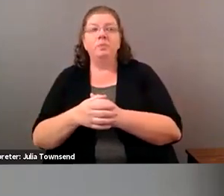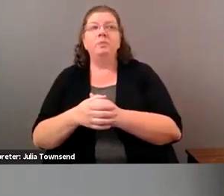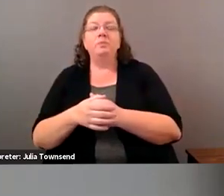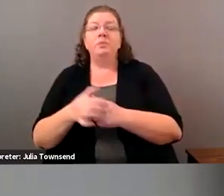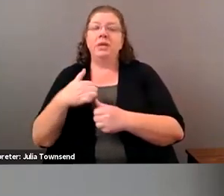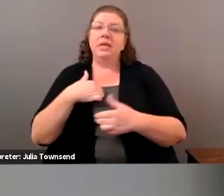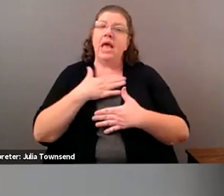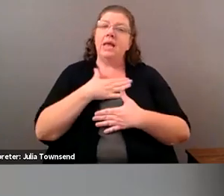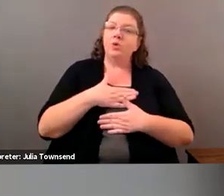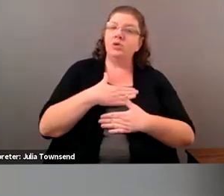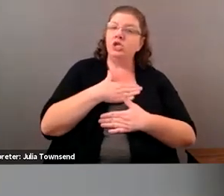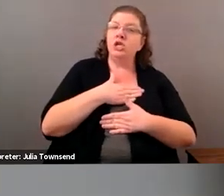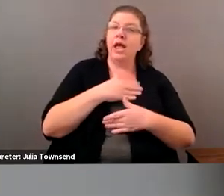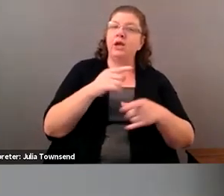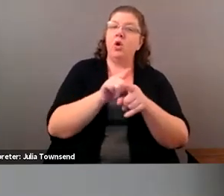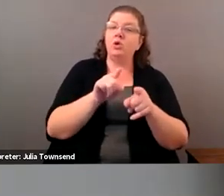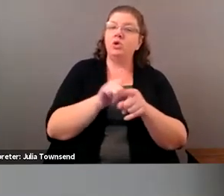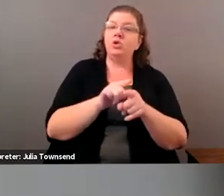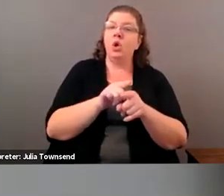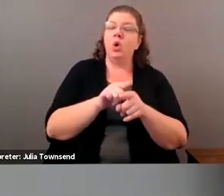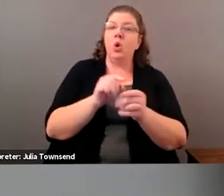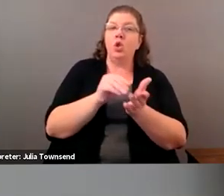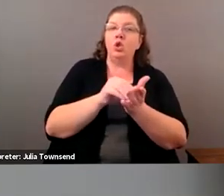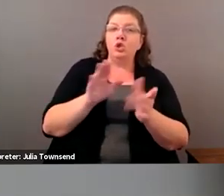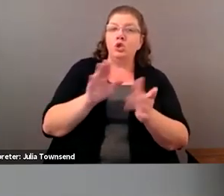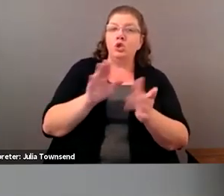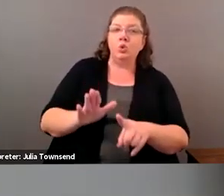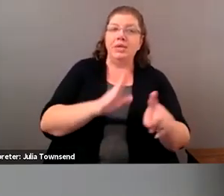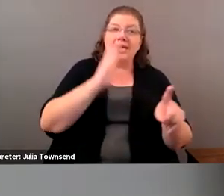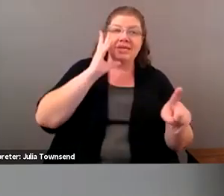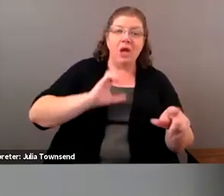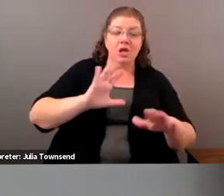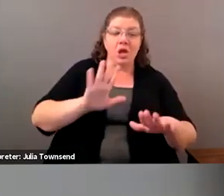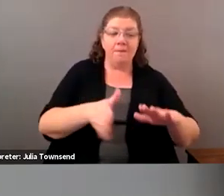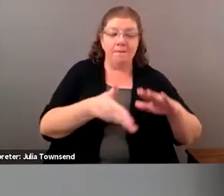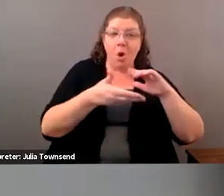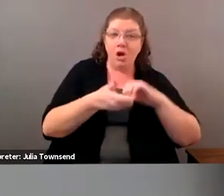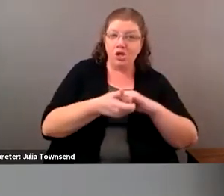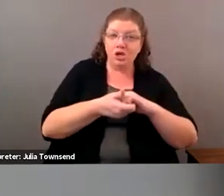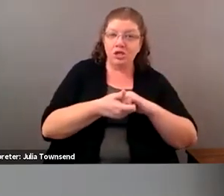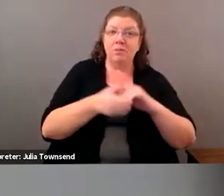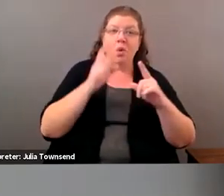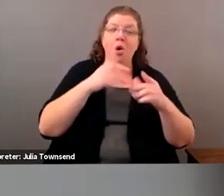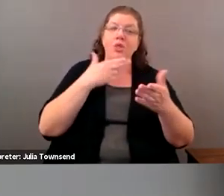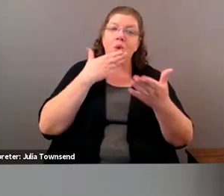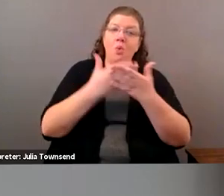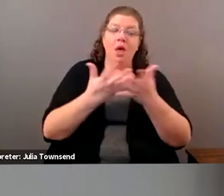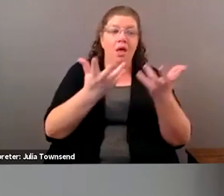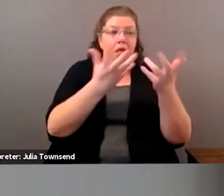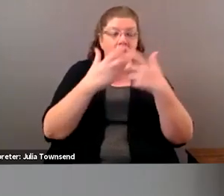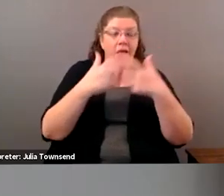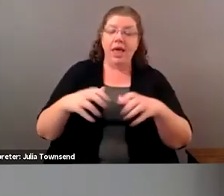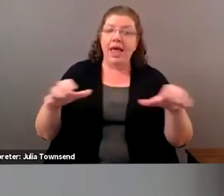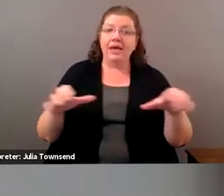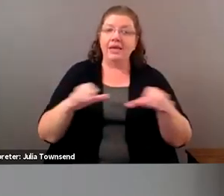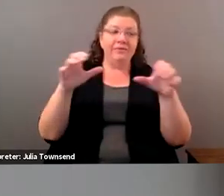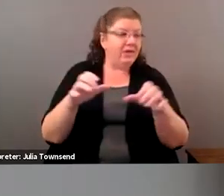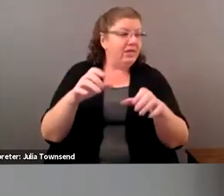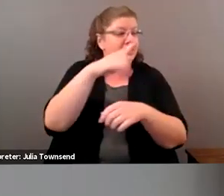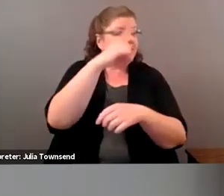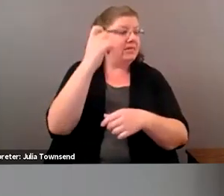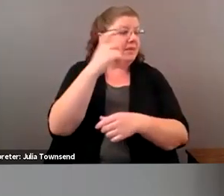yo aprecio también la experiencia de los estudiantes estas alianzas con todas estas actividades integrales